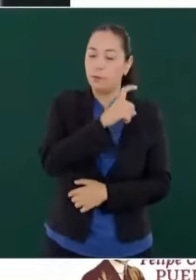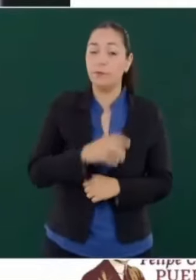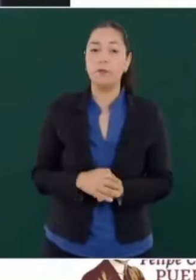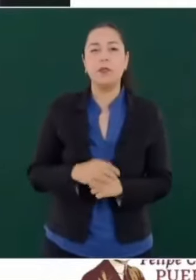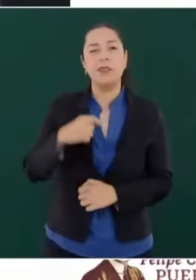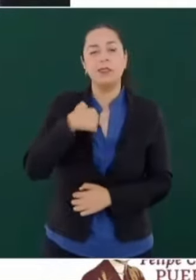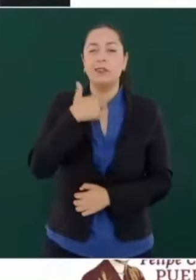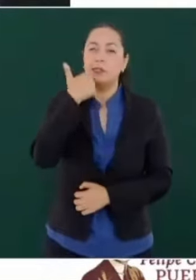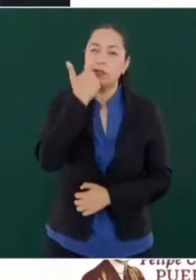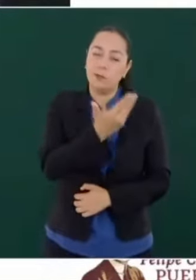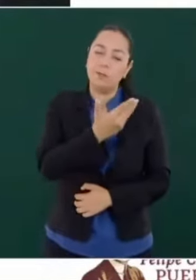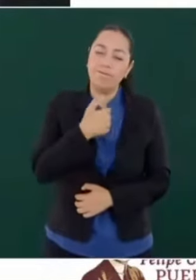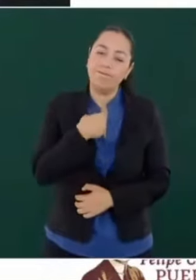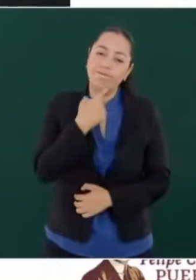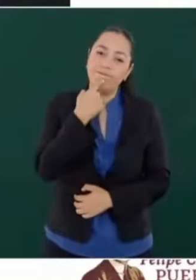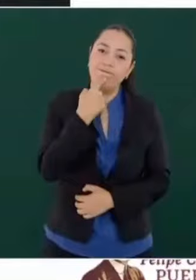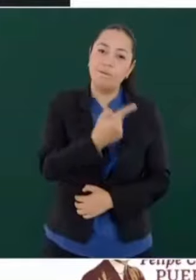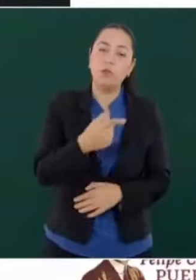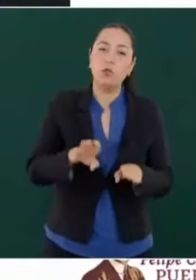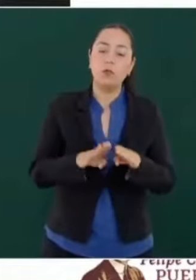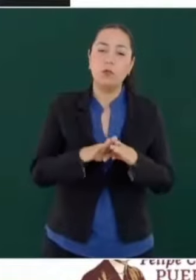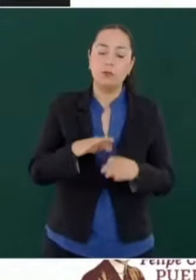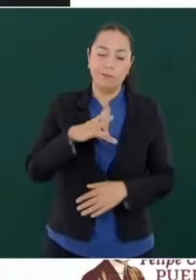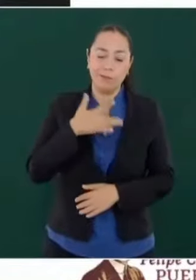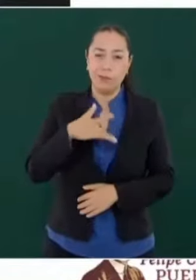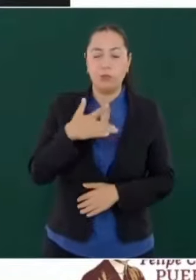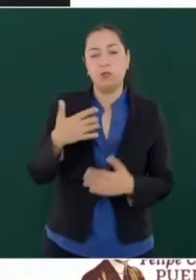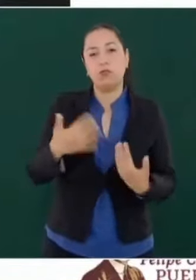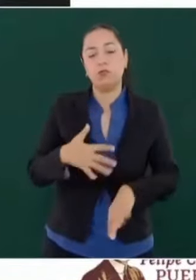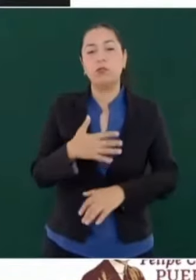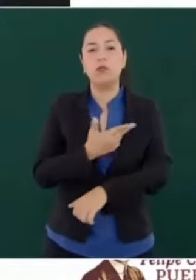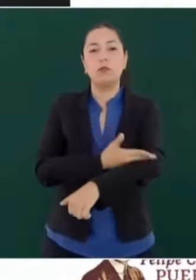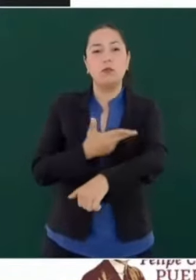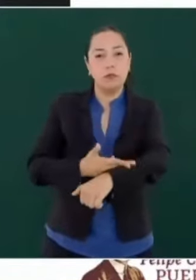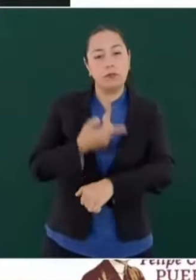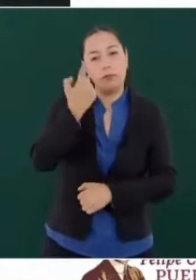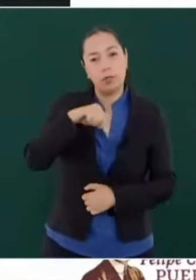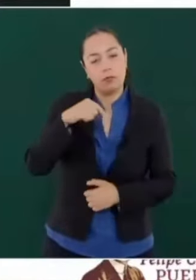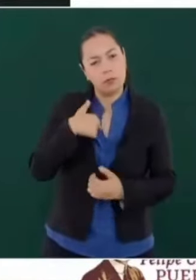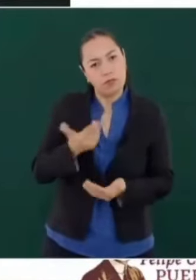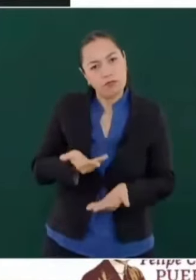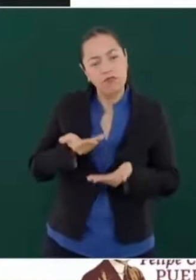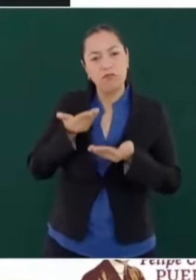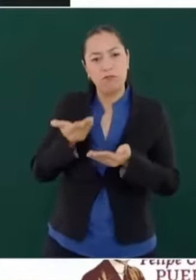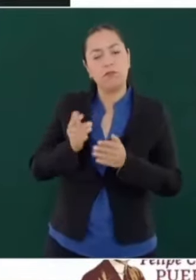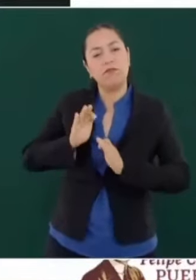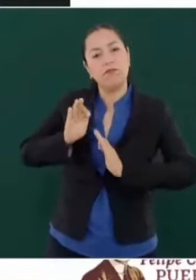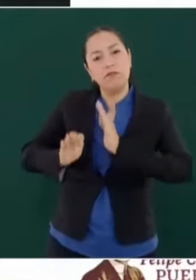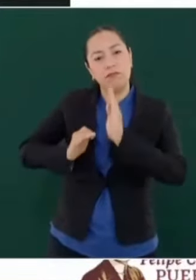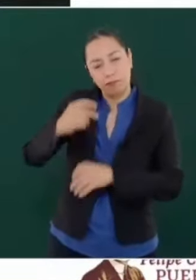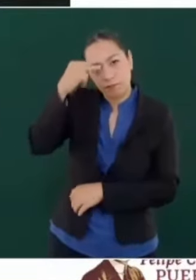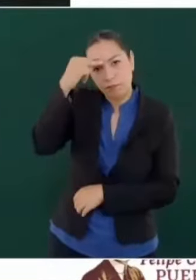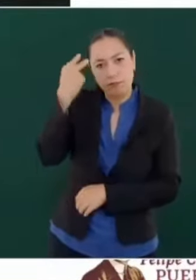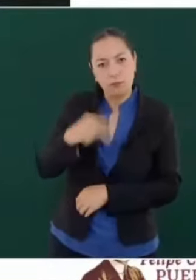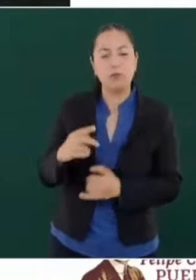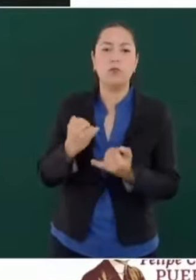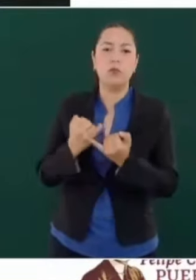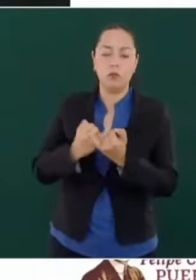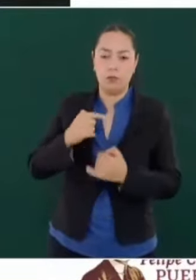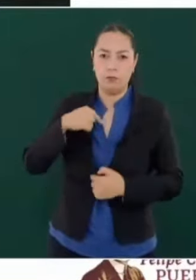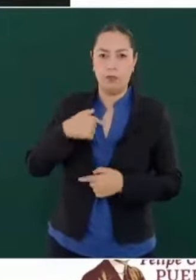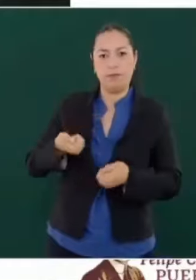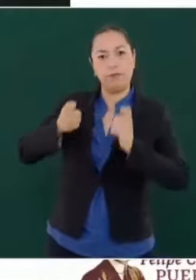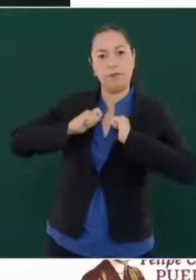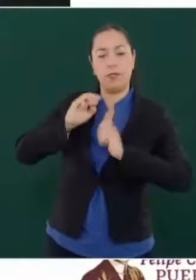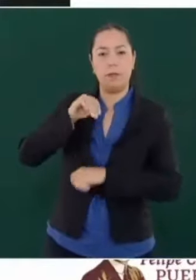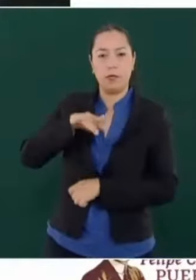quiero decirles que el más alto honor para mí ha sido servir a México. Servir a México como embajadora en